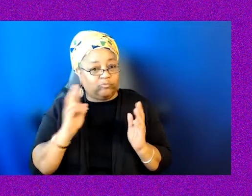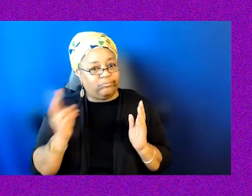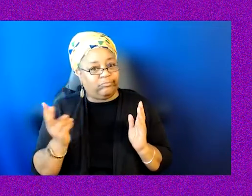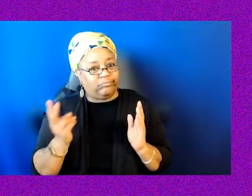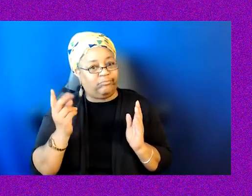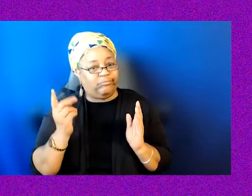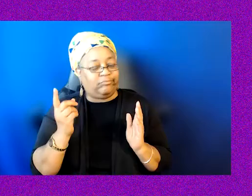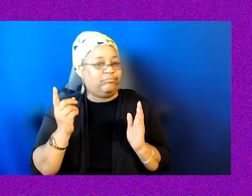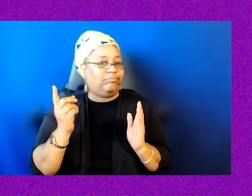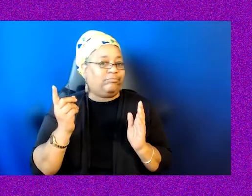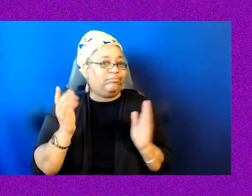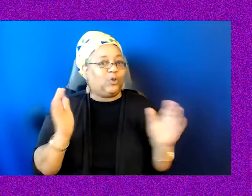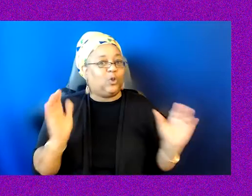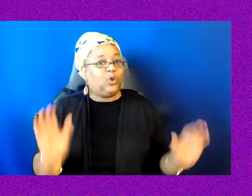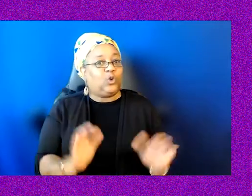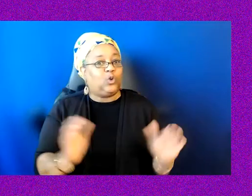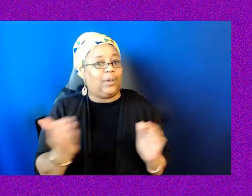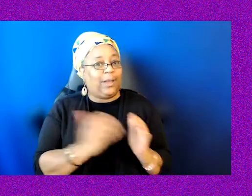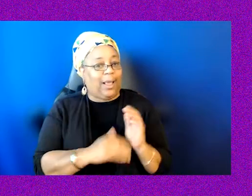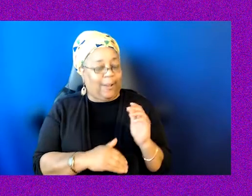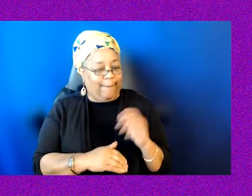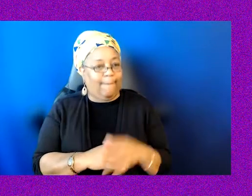quieren mover a eso en otro momento.